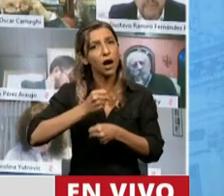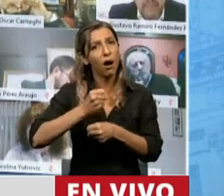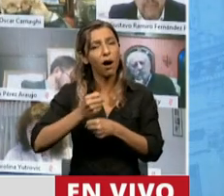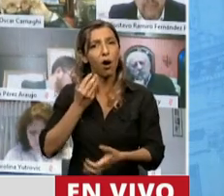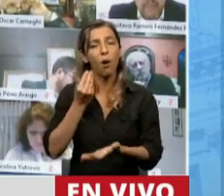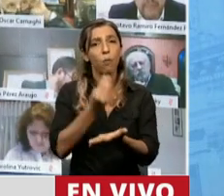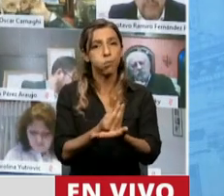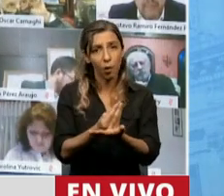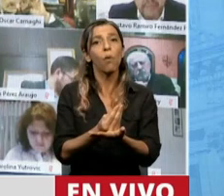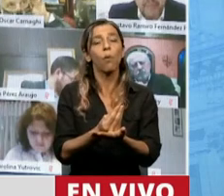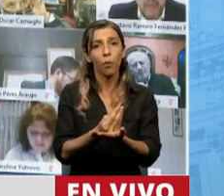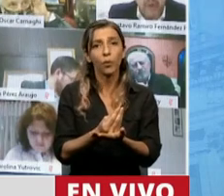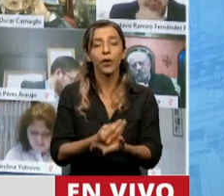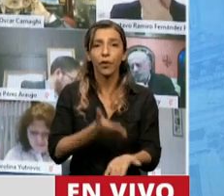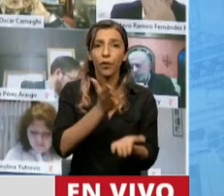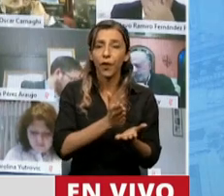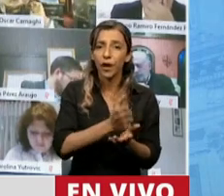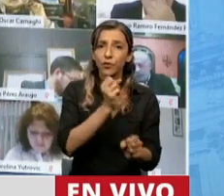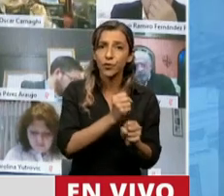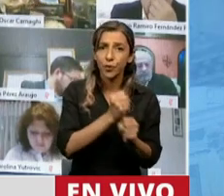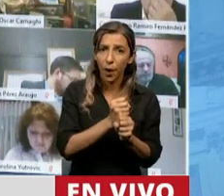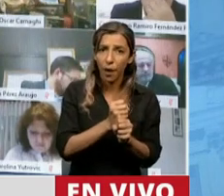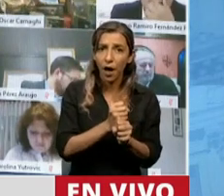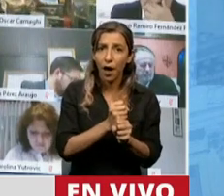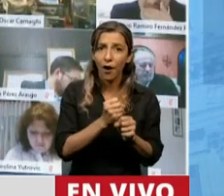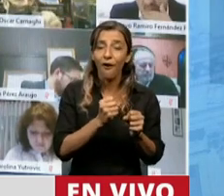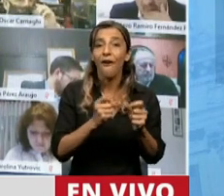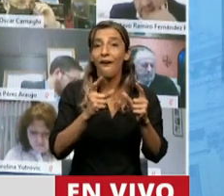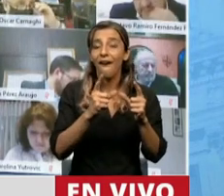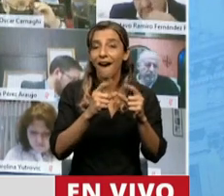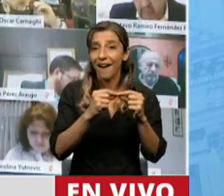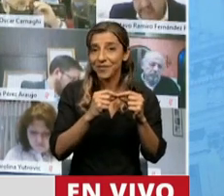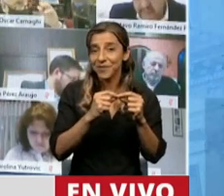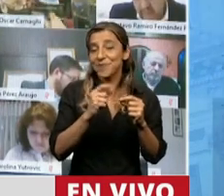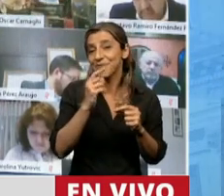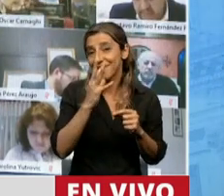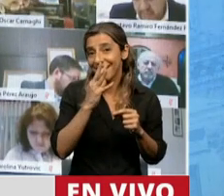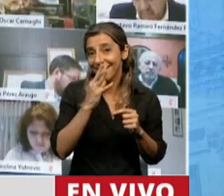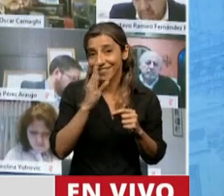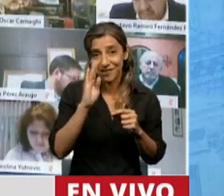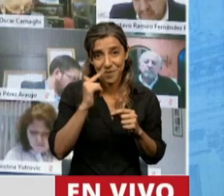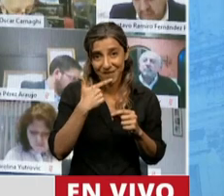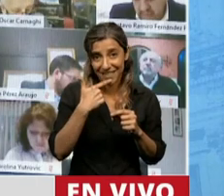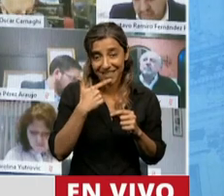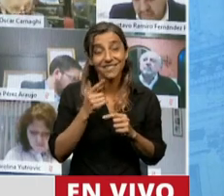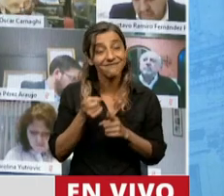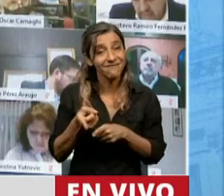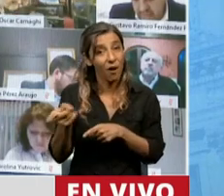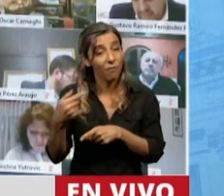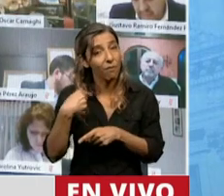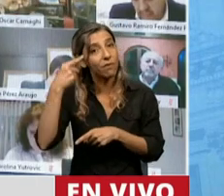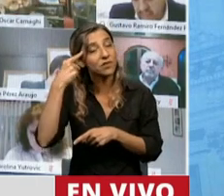accedieron a la organización política, accedieron a la posibilidad de pensar que